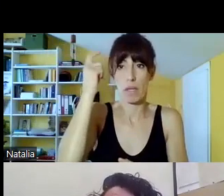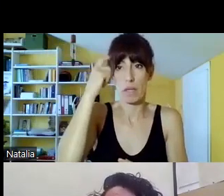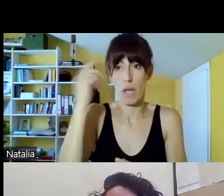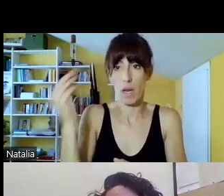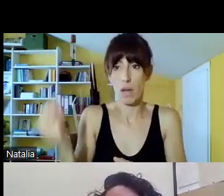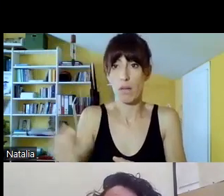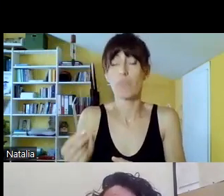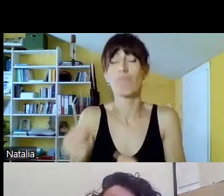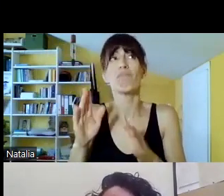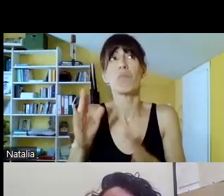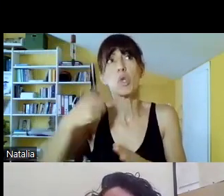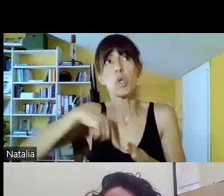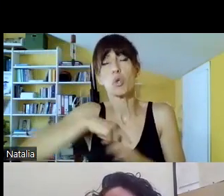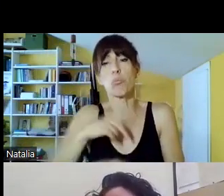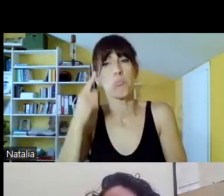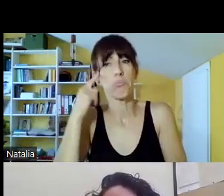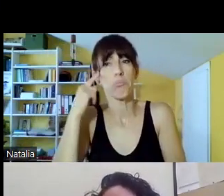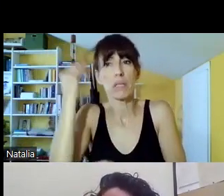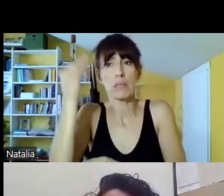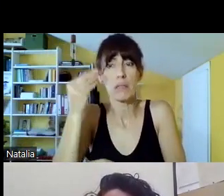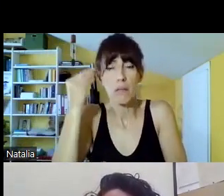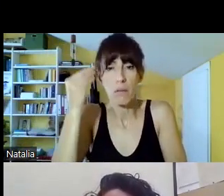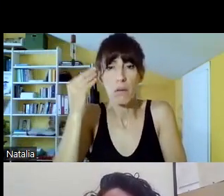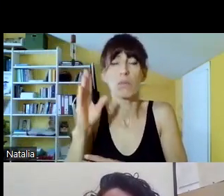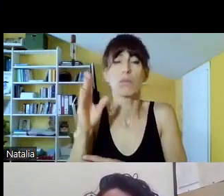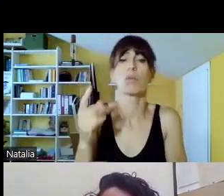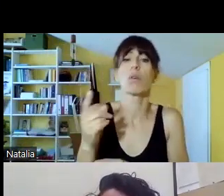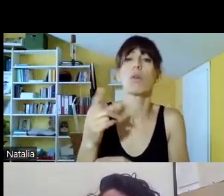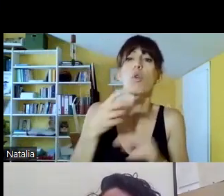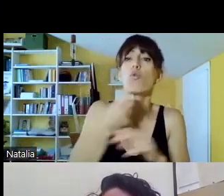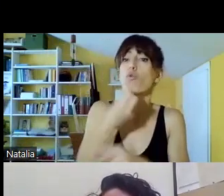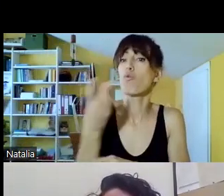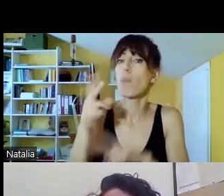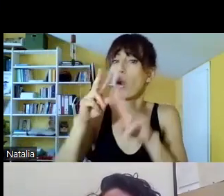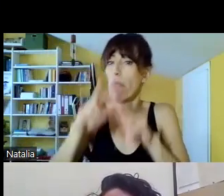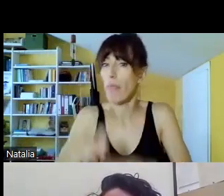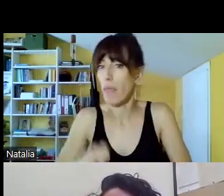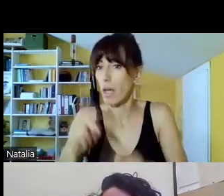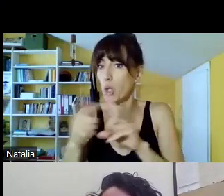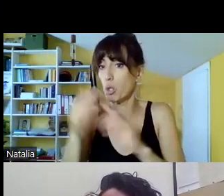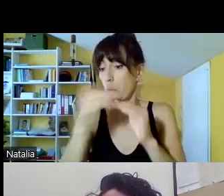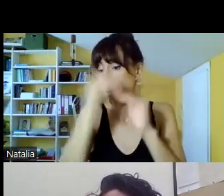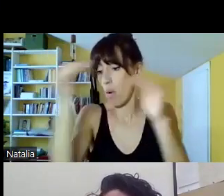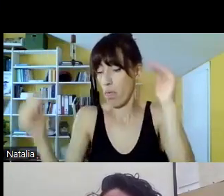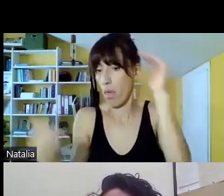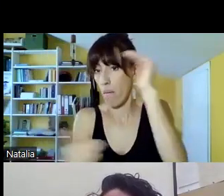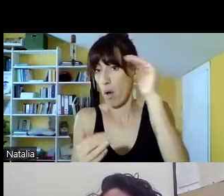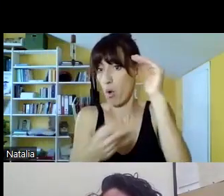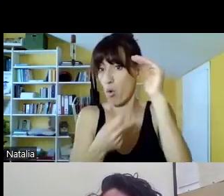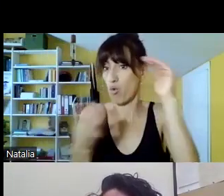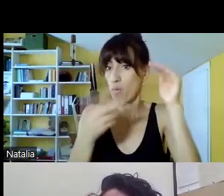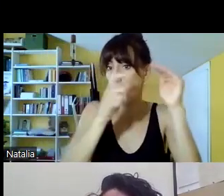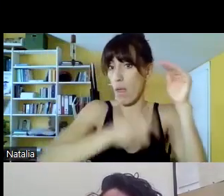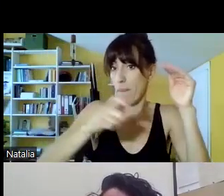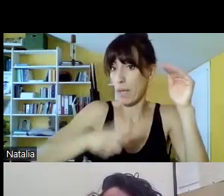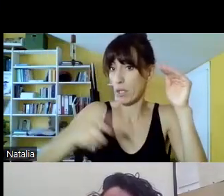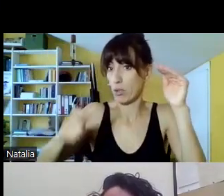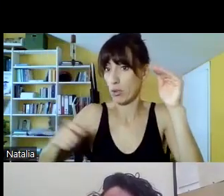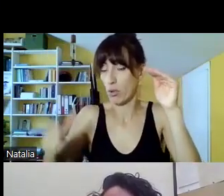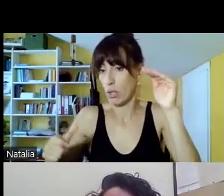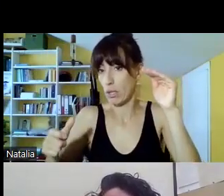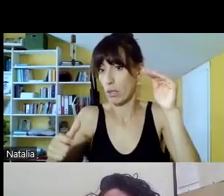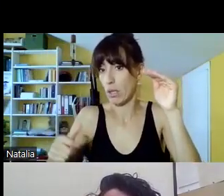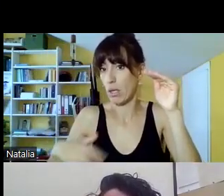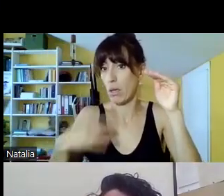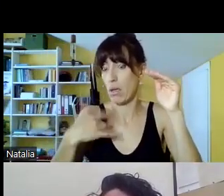esperable sería que el número de diagnósticos estuviese por debajo del número de personas que han sido catalogadas con una